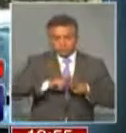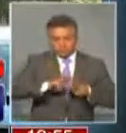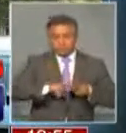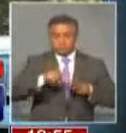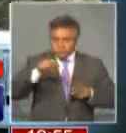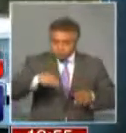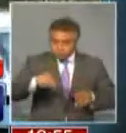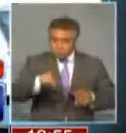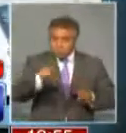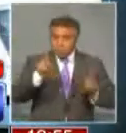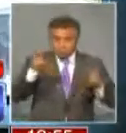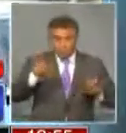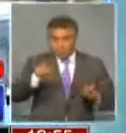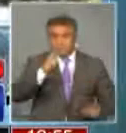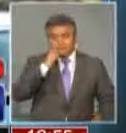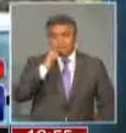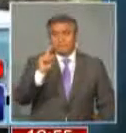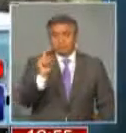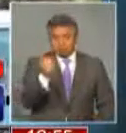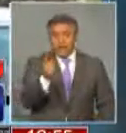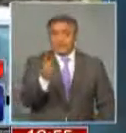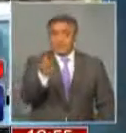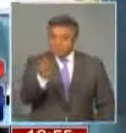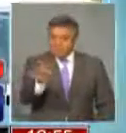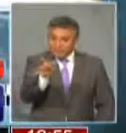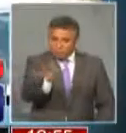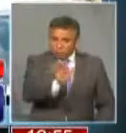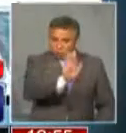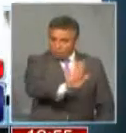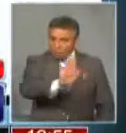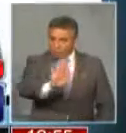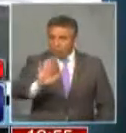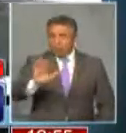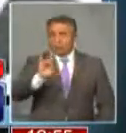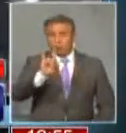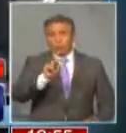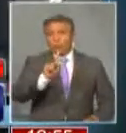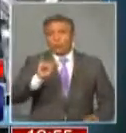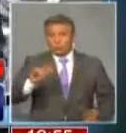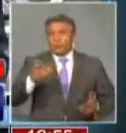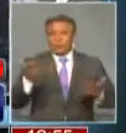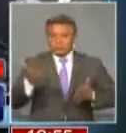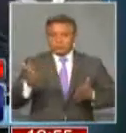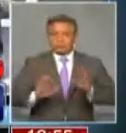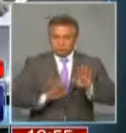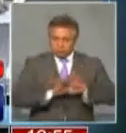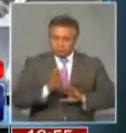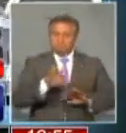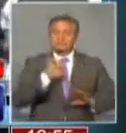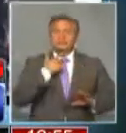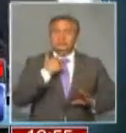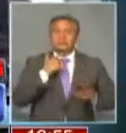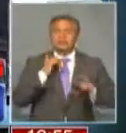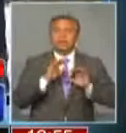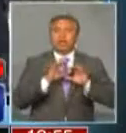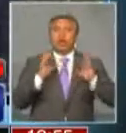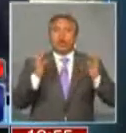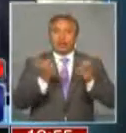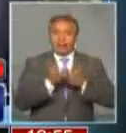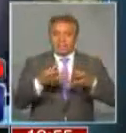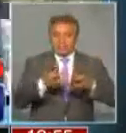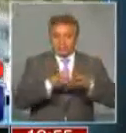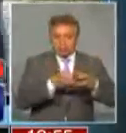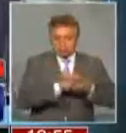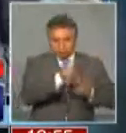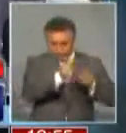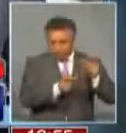son situaciones personales, individuales, que la UDI lo que ha hecho en este caso es proteger los intereses globales del partido, pero cada persona tiene